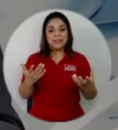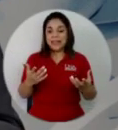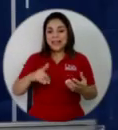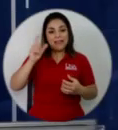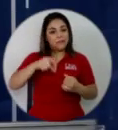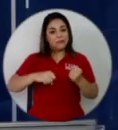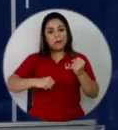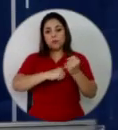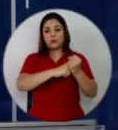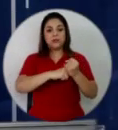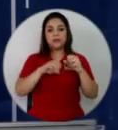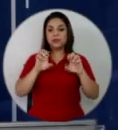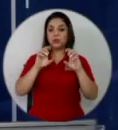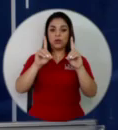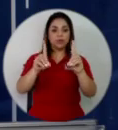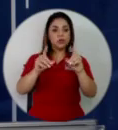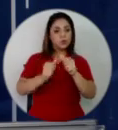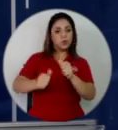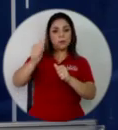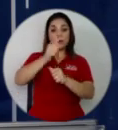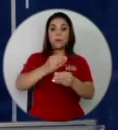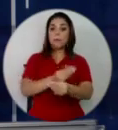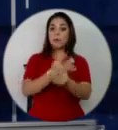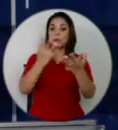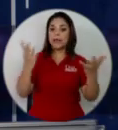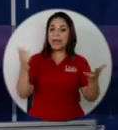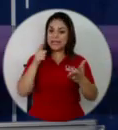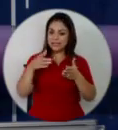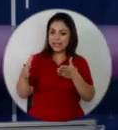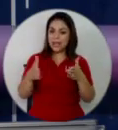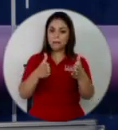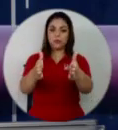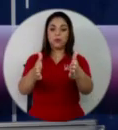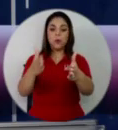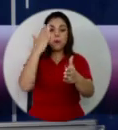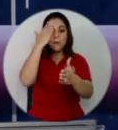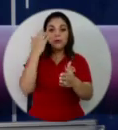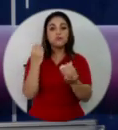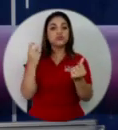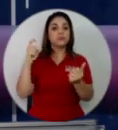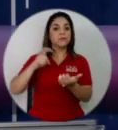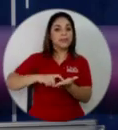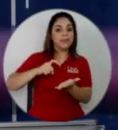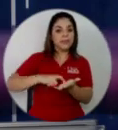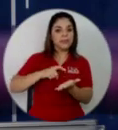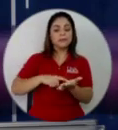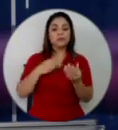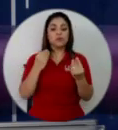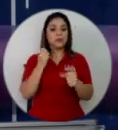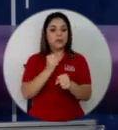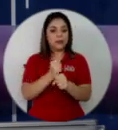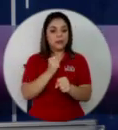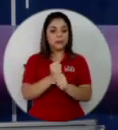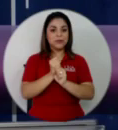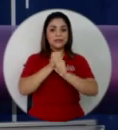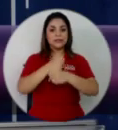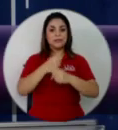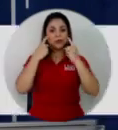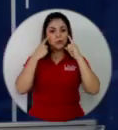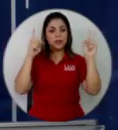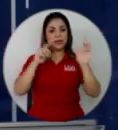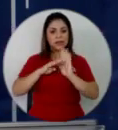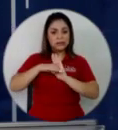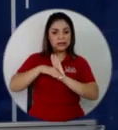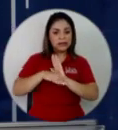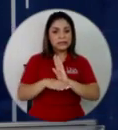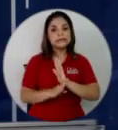la educación superior pública es el camino, entonces, porque tenemos muchos pendientes, mucho que hacer para sacar el país de la